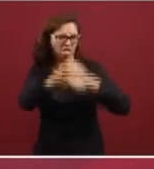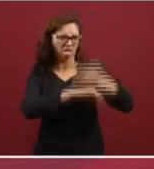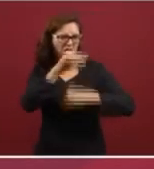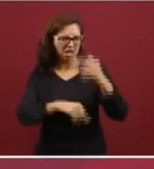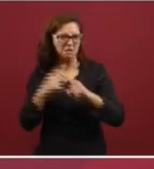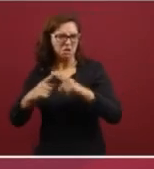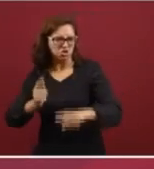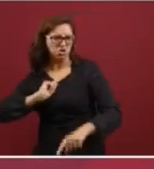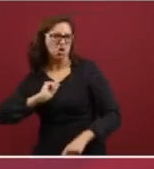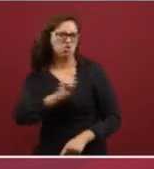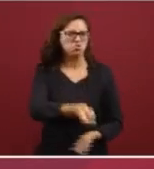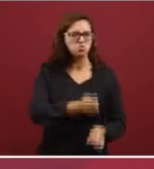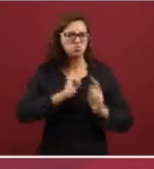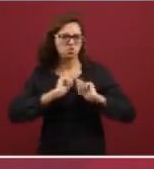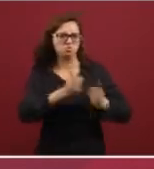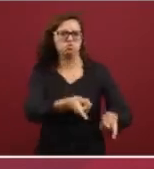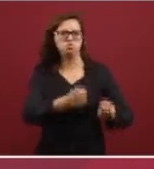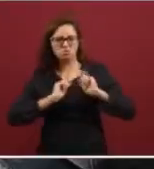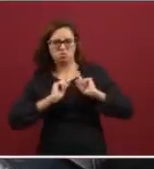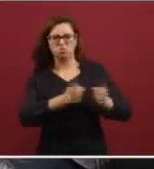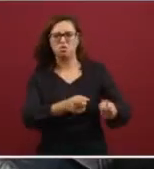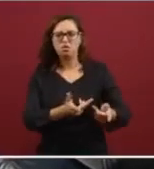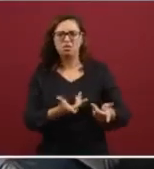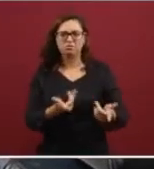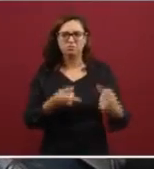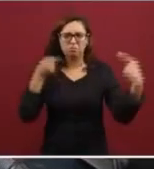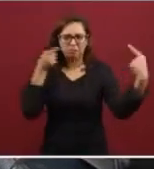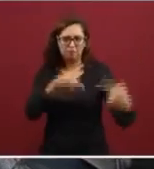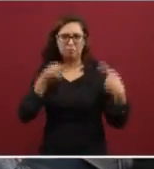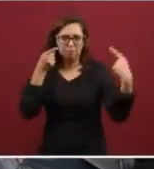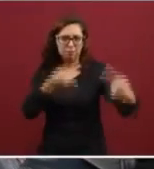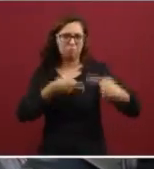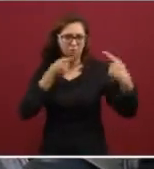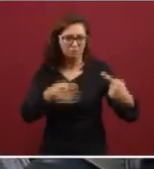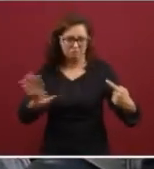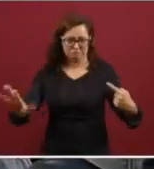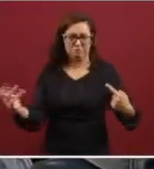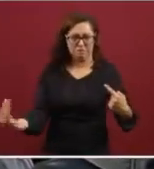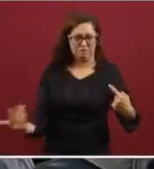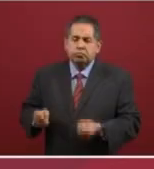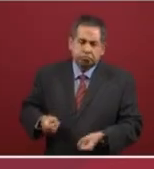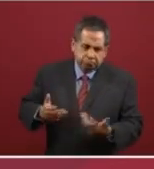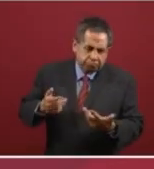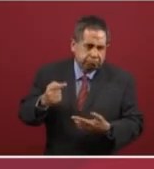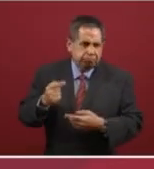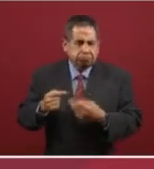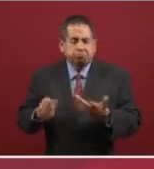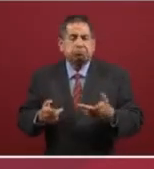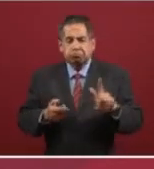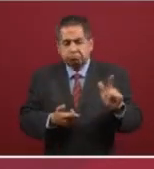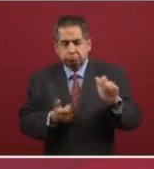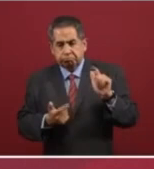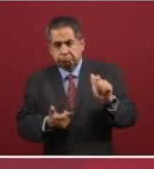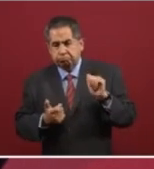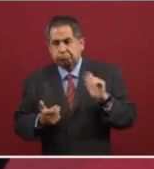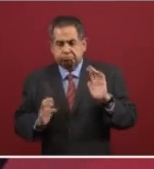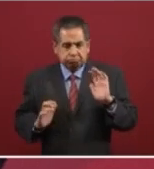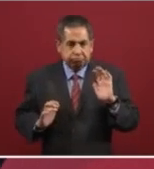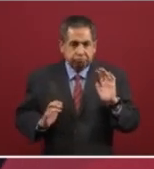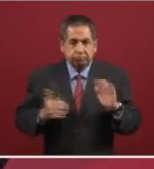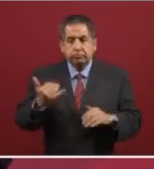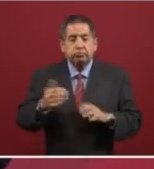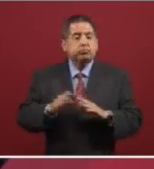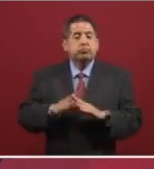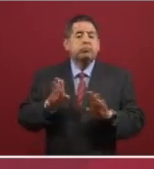del fertilizante, que significa producir los alimentos. Sobre las denuncias por corrupción,